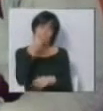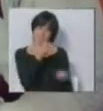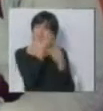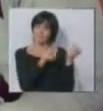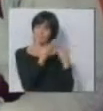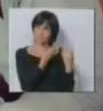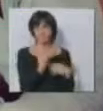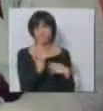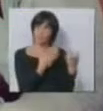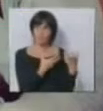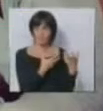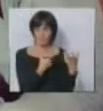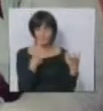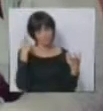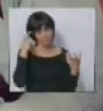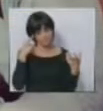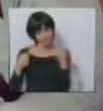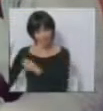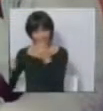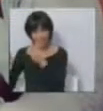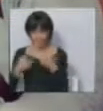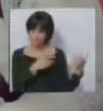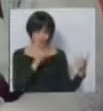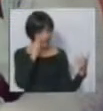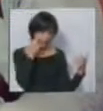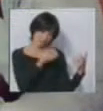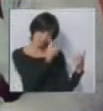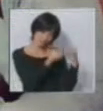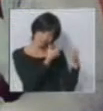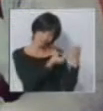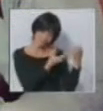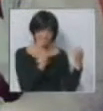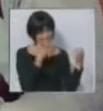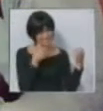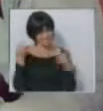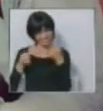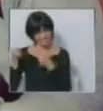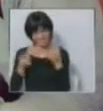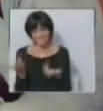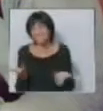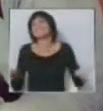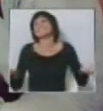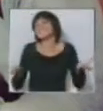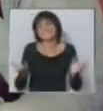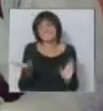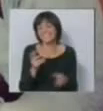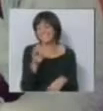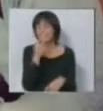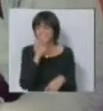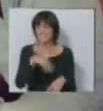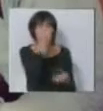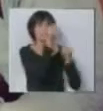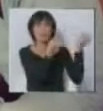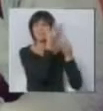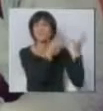las flores, pero esperaba... algo cuatro ruedas. Claro, algo más, algo que no haya que poner en agua y que no se eche a perder con el tiempo tan